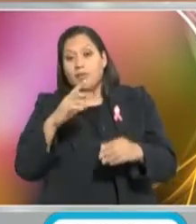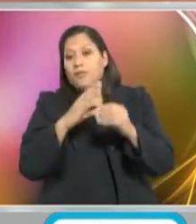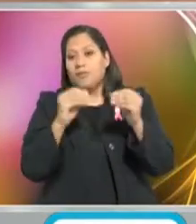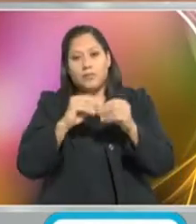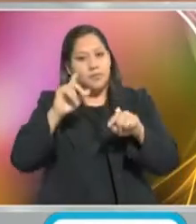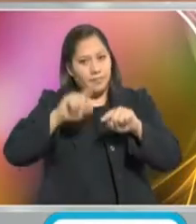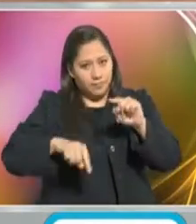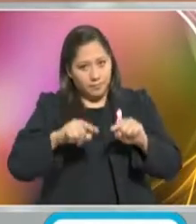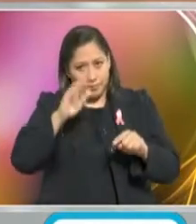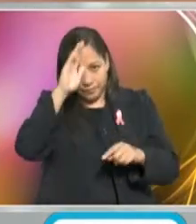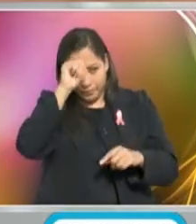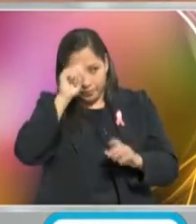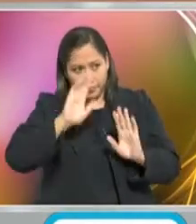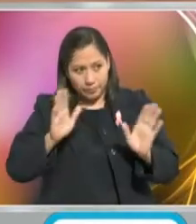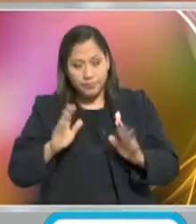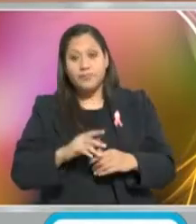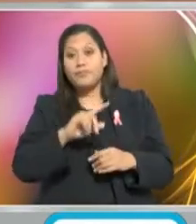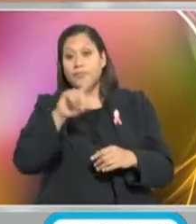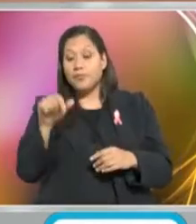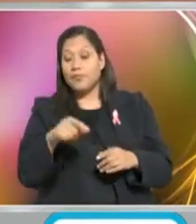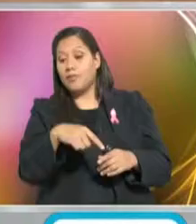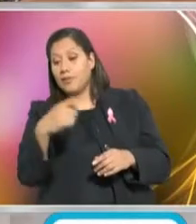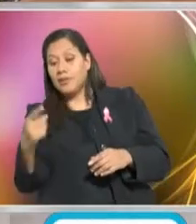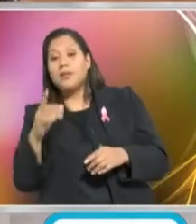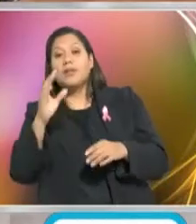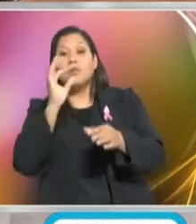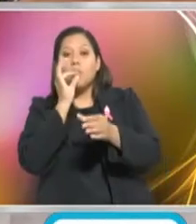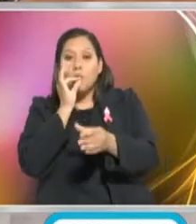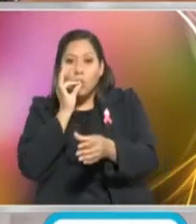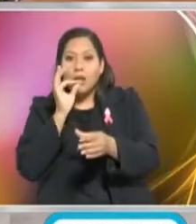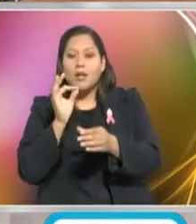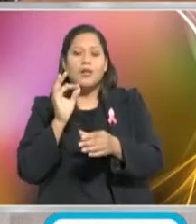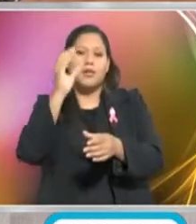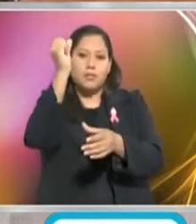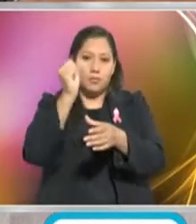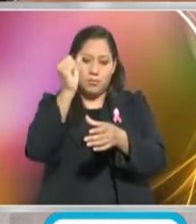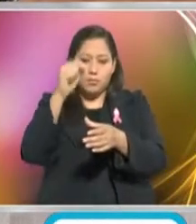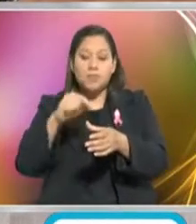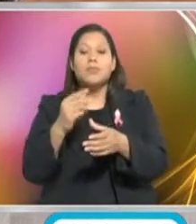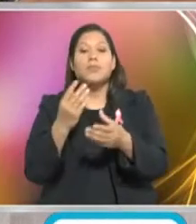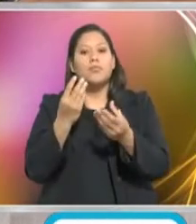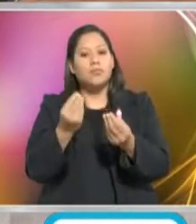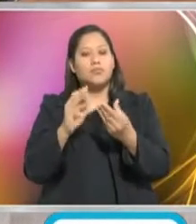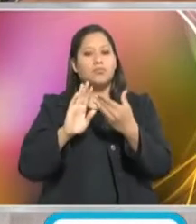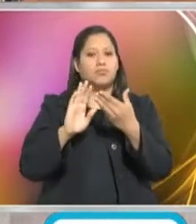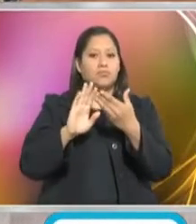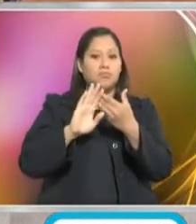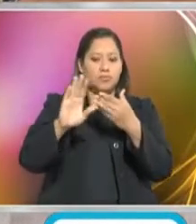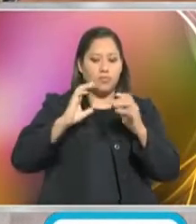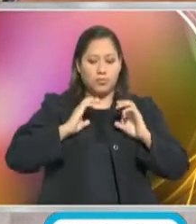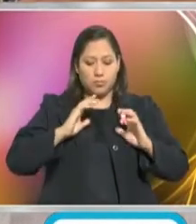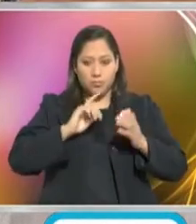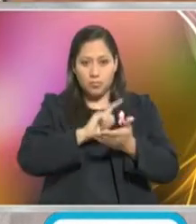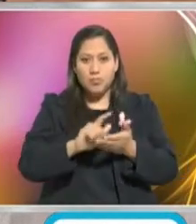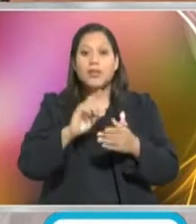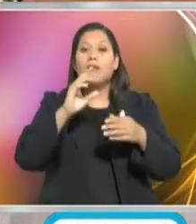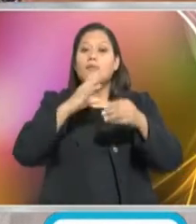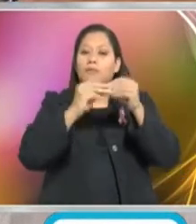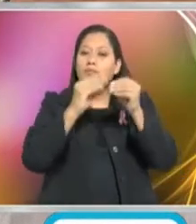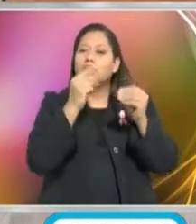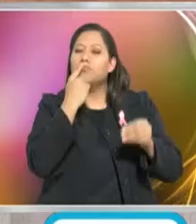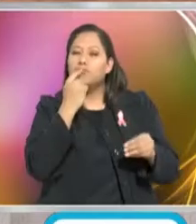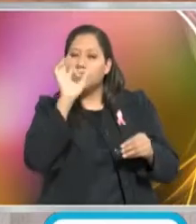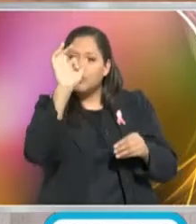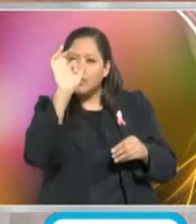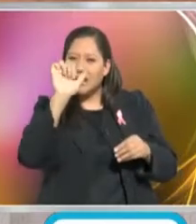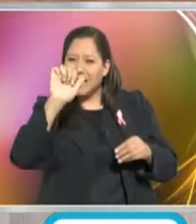fruta, ¿ok? Sí. Sí. Bueno, Muy bien. después nos vamos con un jugo, ahora sí, de muchos antioxidantes. 2 horas más tarde. Arándanos, 2 horas más tarde.